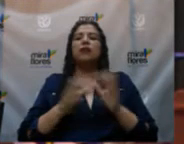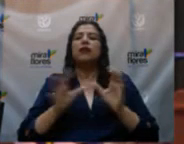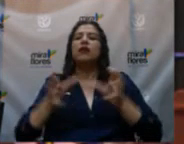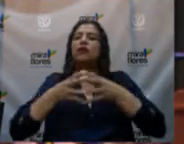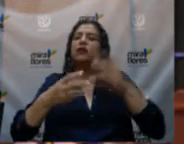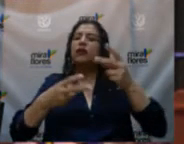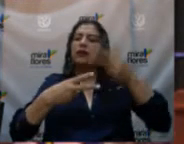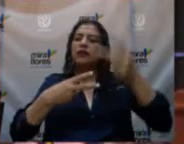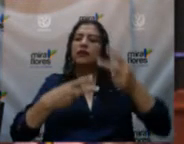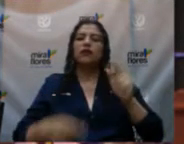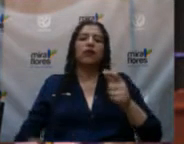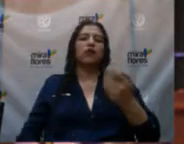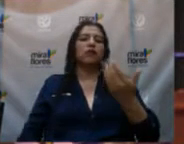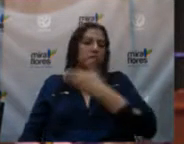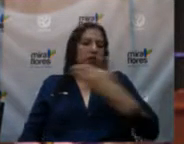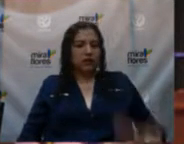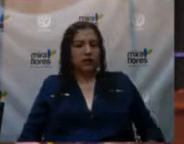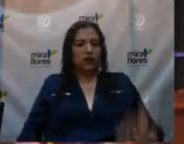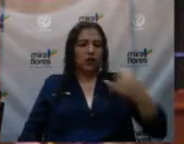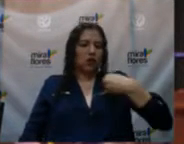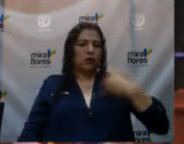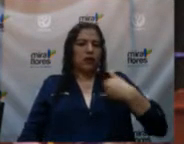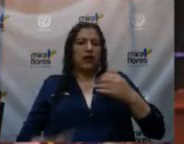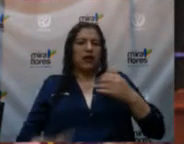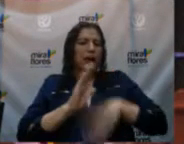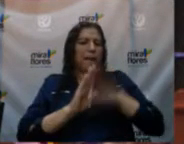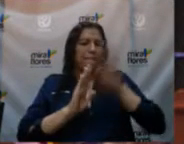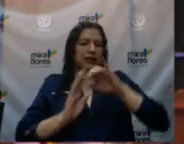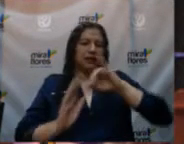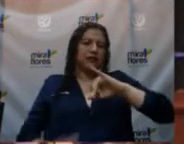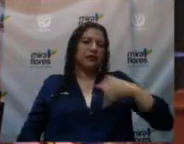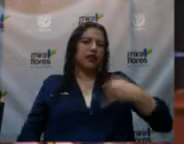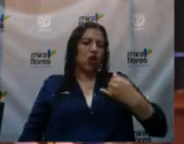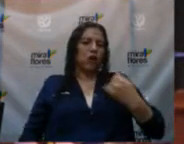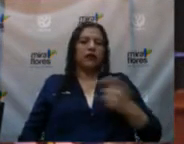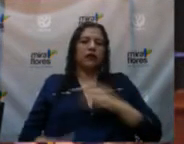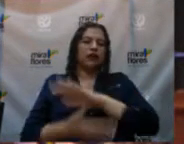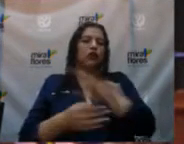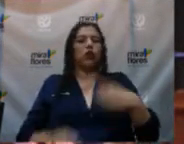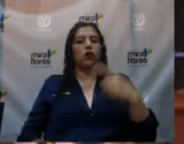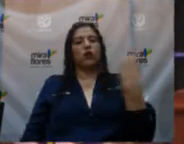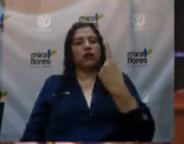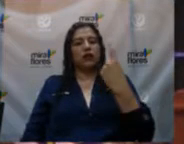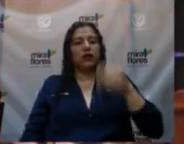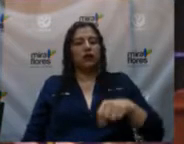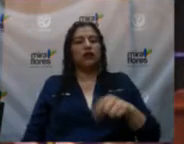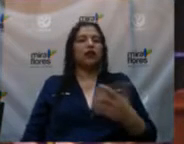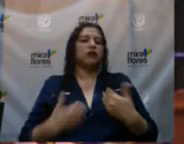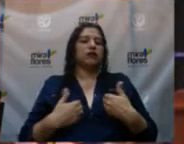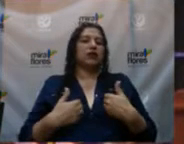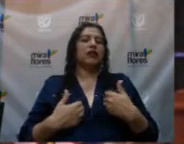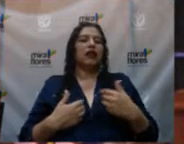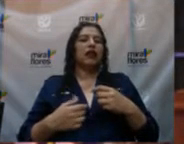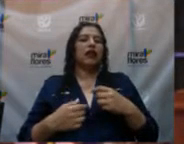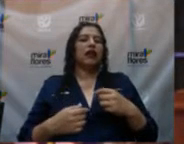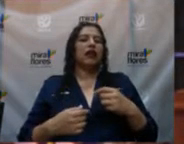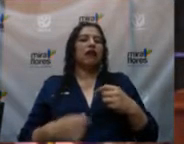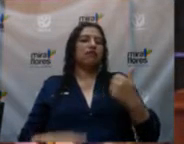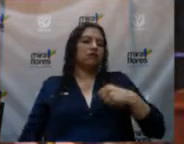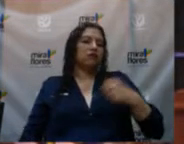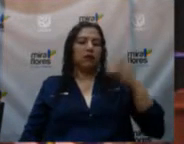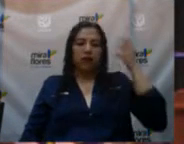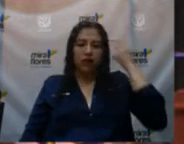las cuales hay un presidente juvenil que es el más joven de todo el nivel nacional y lo tenemos aquí en el distrito,